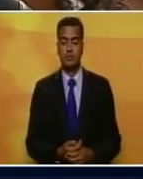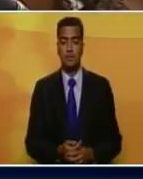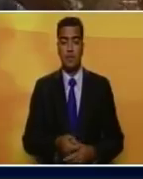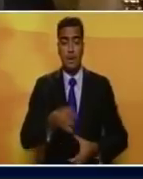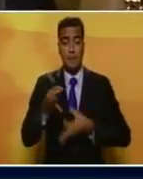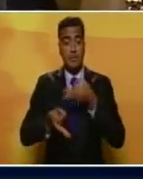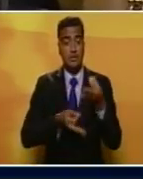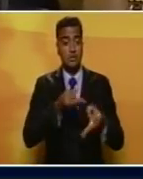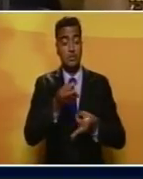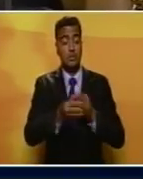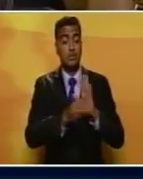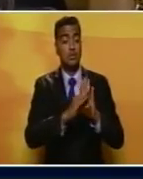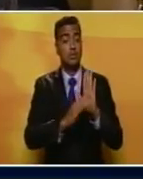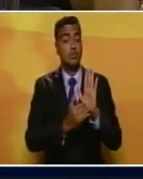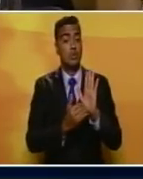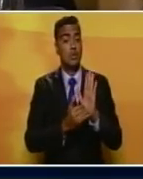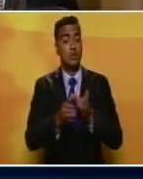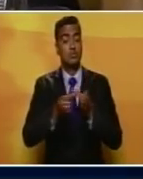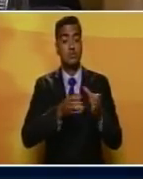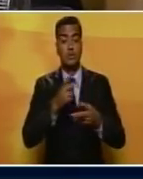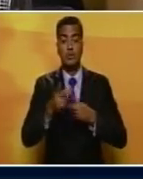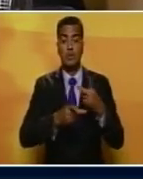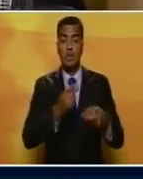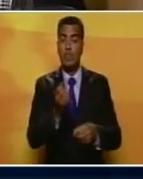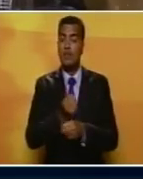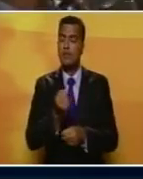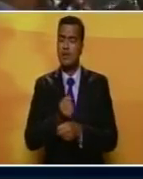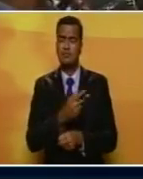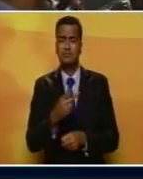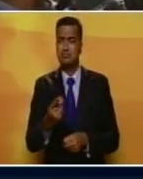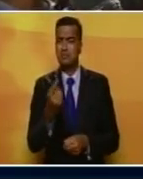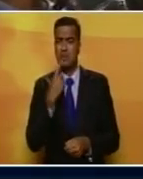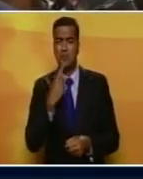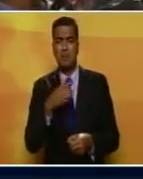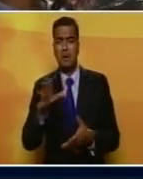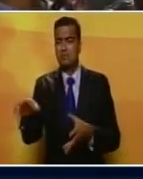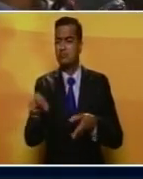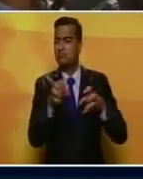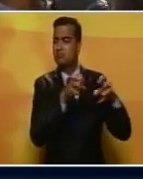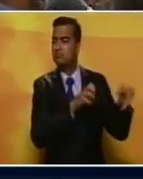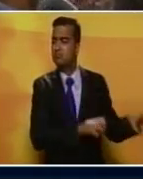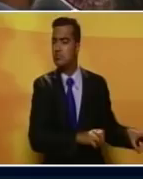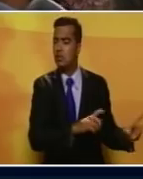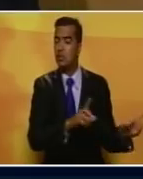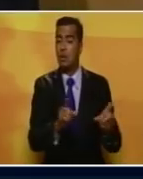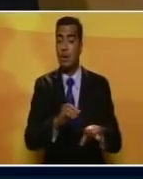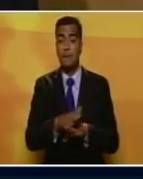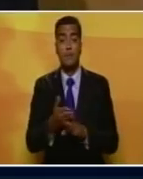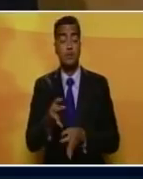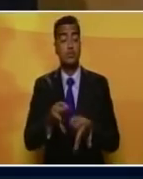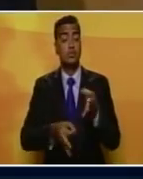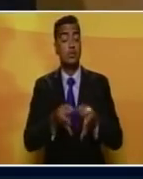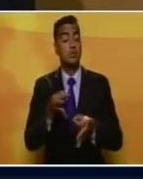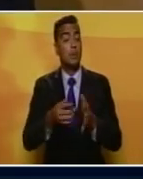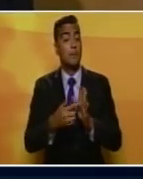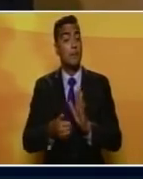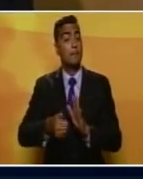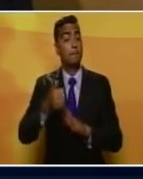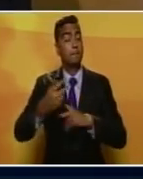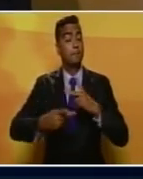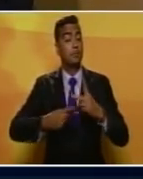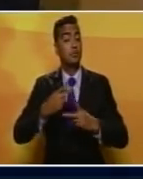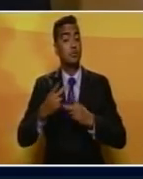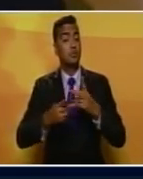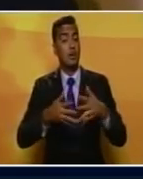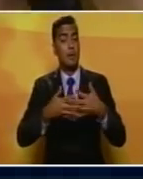se prestan para negarle el acceso a los bienes de consumo masivo y de primera necesidad al pueblo venezolano por vía de la locura especulativa